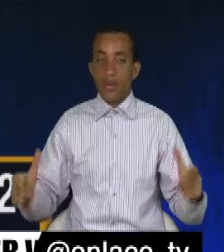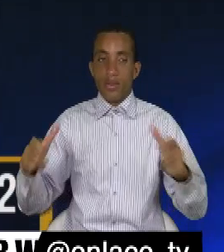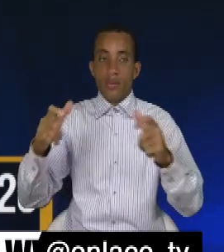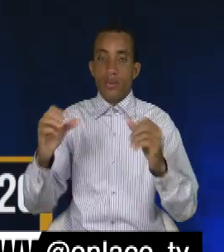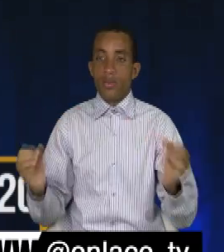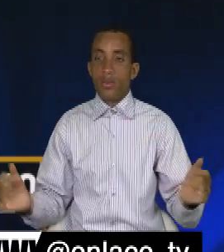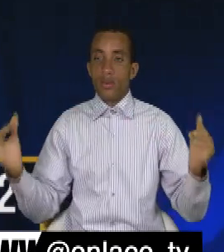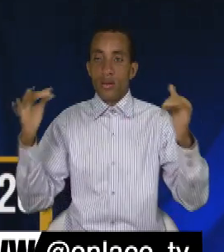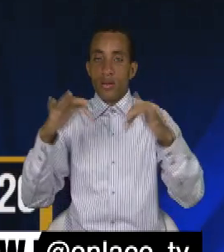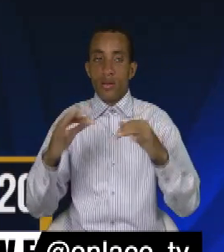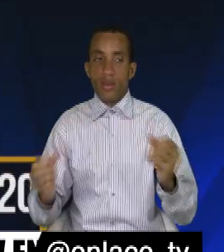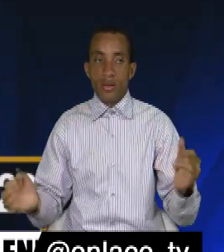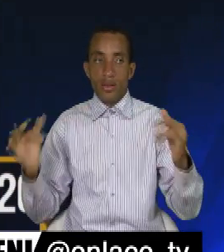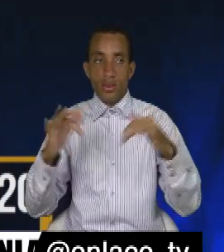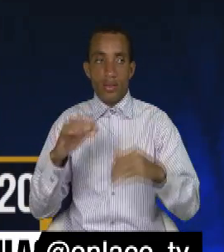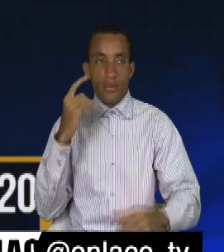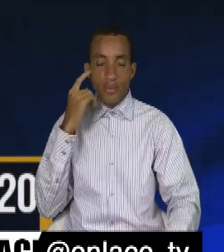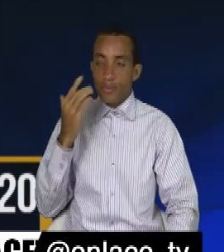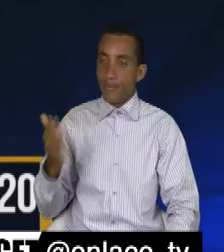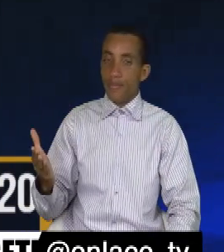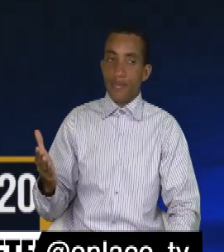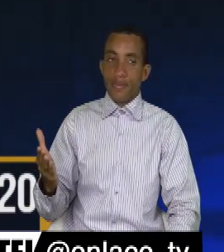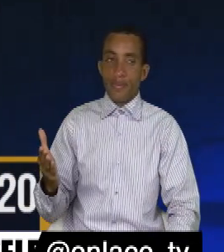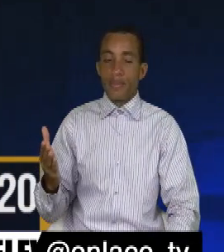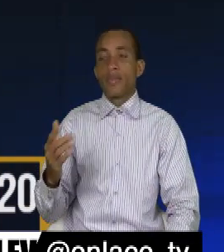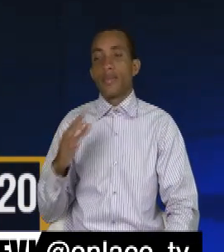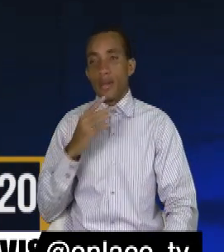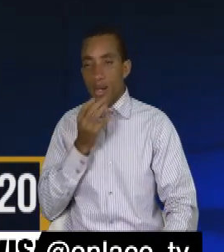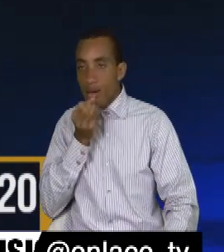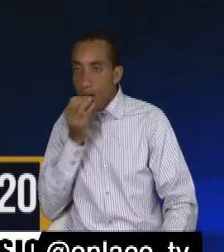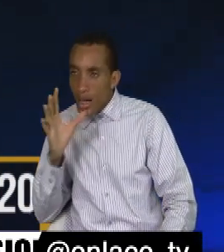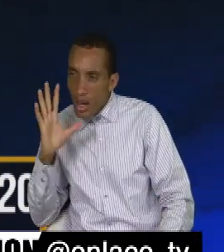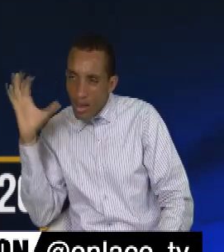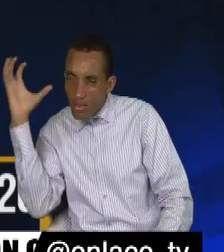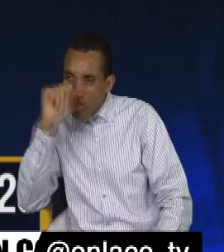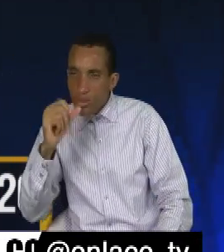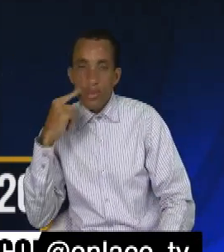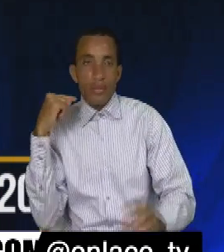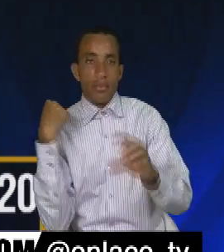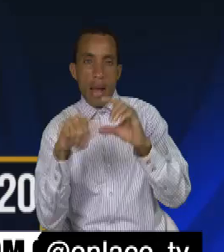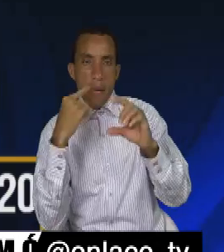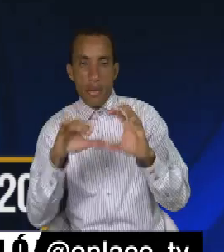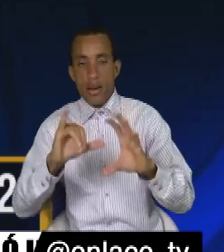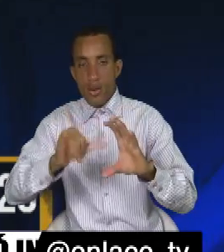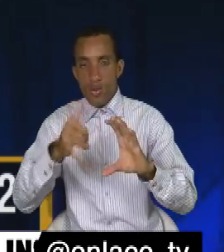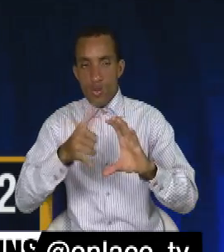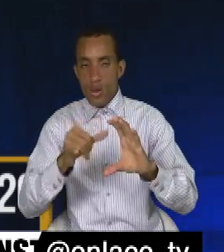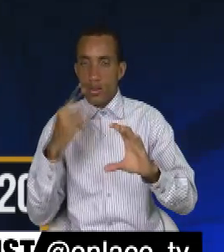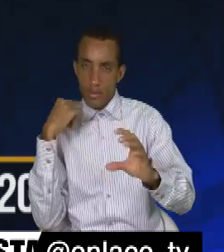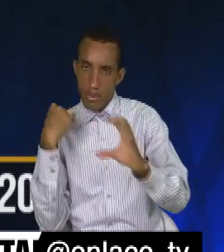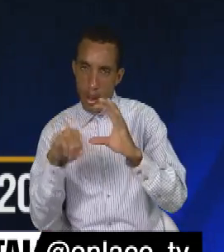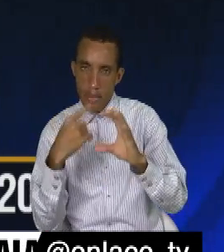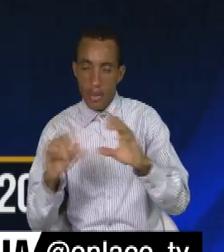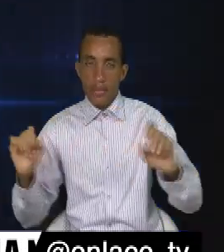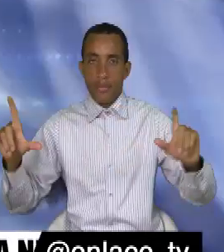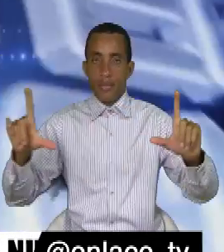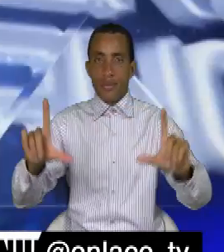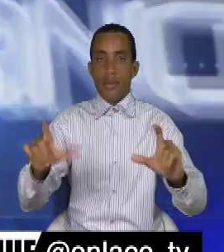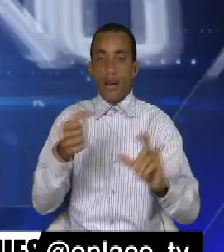lo muestran estas fotografías. Sigue enviando sus denuncias de reportero ciudadano a Enlace Televisión para ser publicadas por aquí, por Enlace